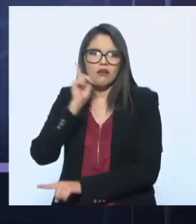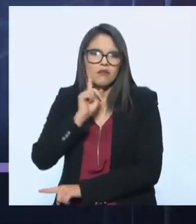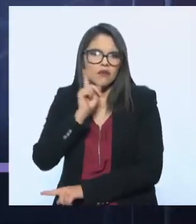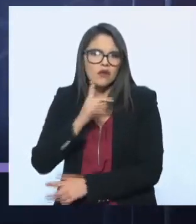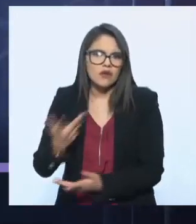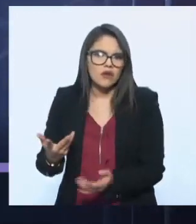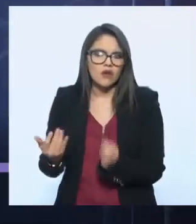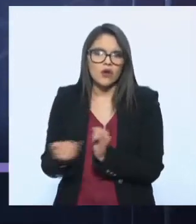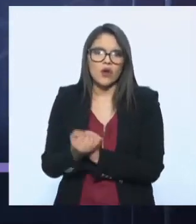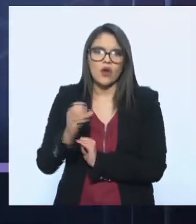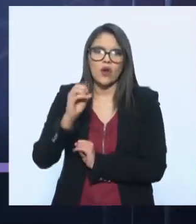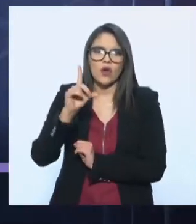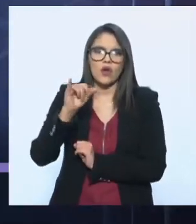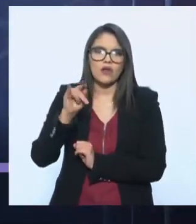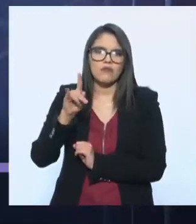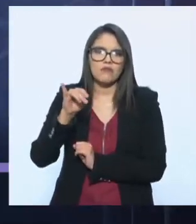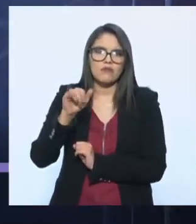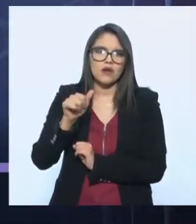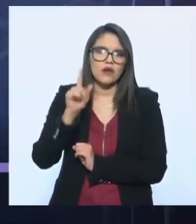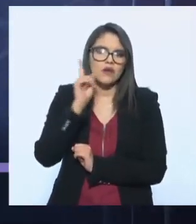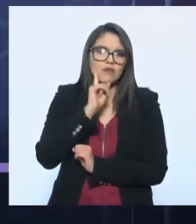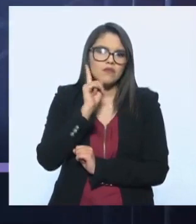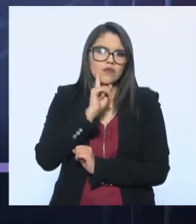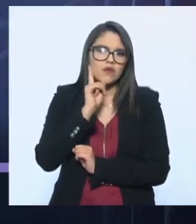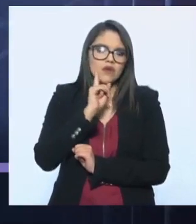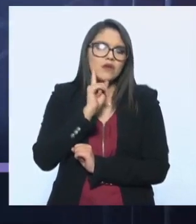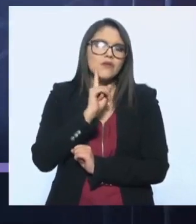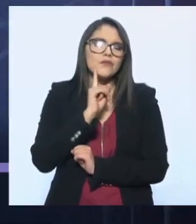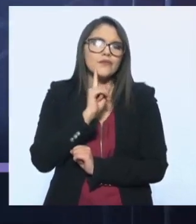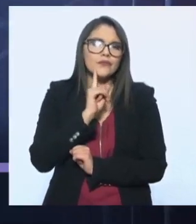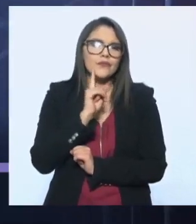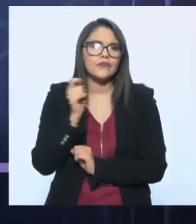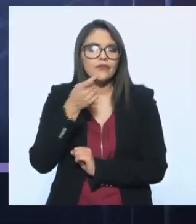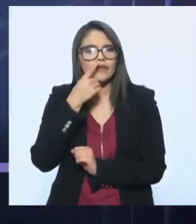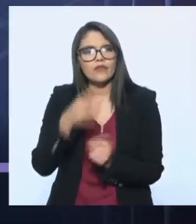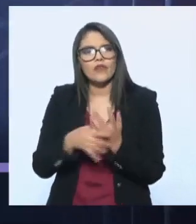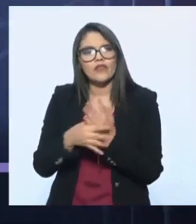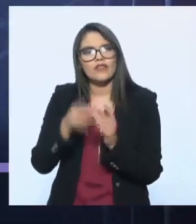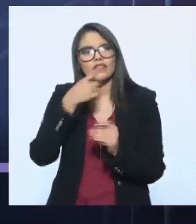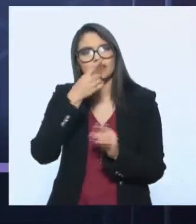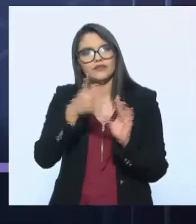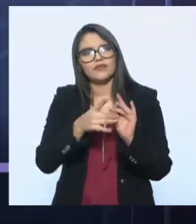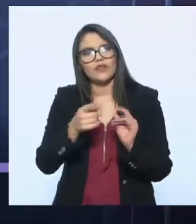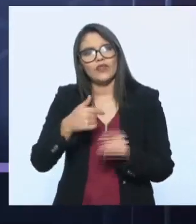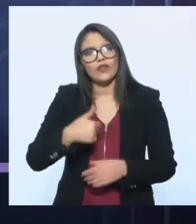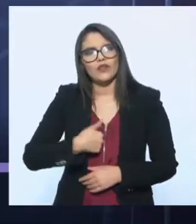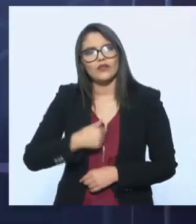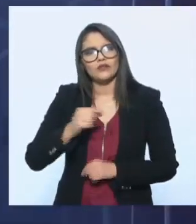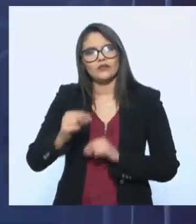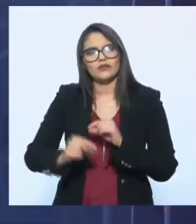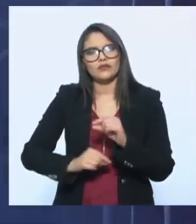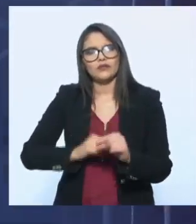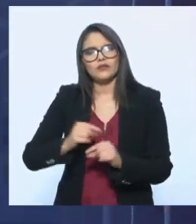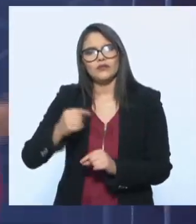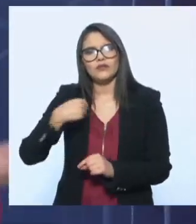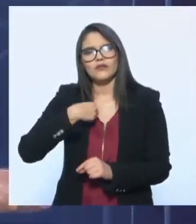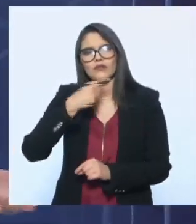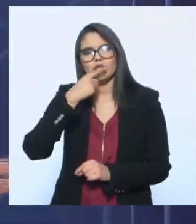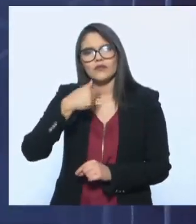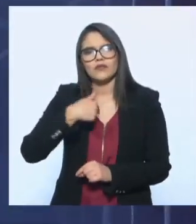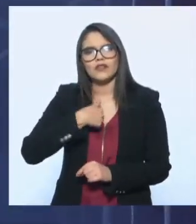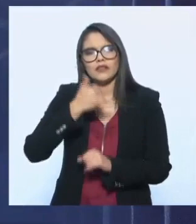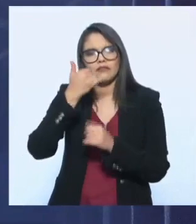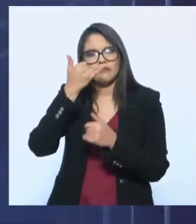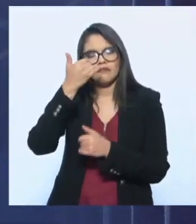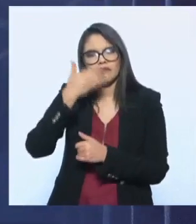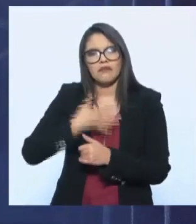Melo es otro tipo de denunciante, de acuerdo a lo que ella misma ha dicho. O sea, ella sintió que la penetraban miles de personas cuando sus imágenes íntimas